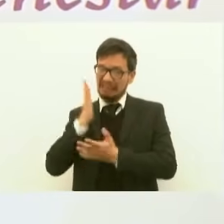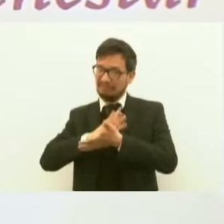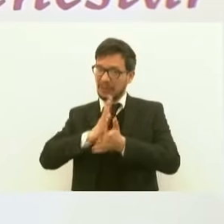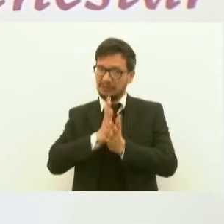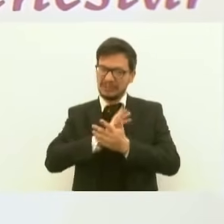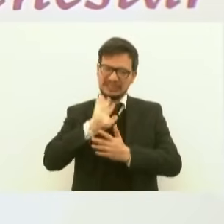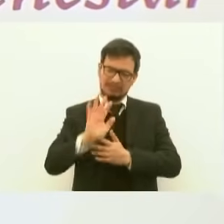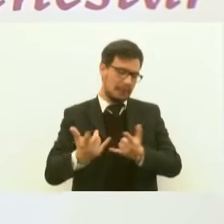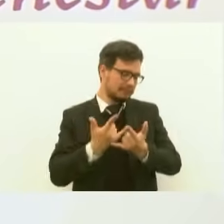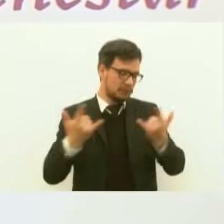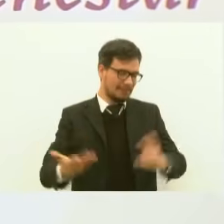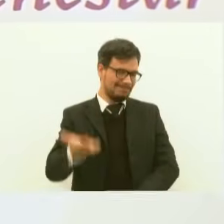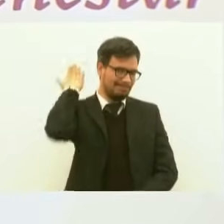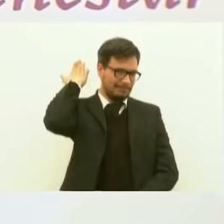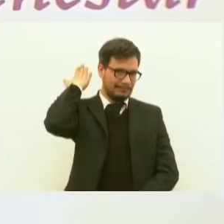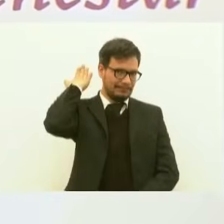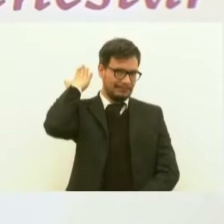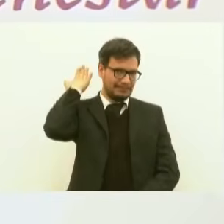Porque así no llega.